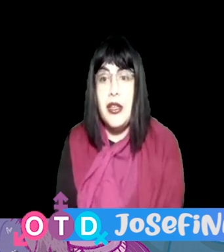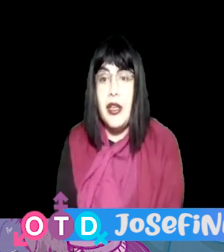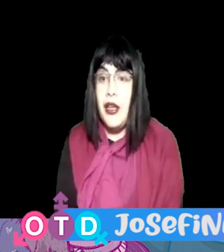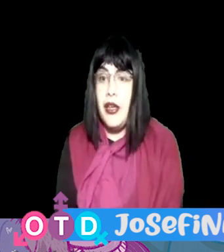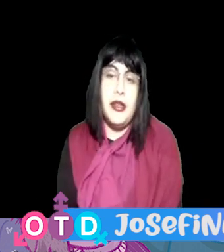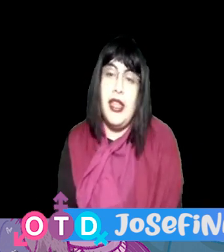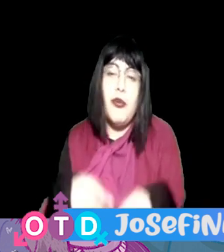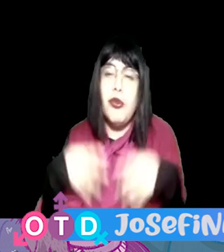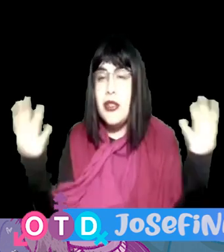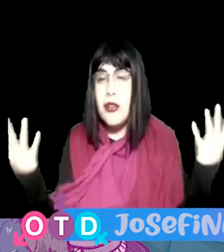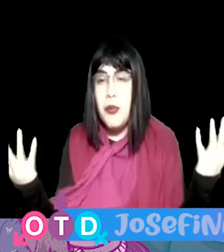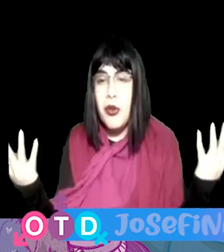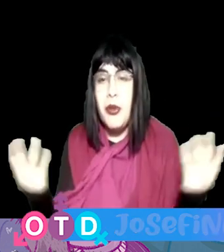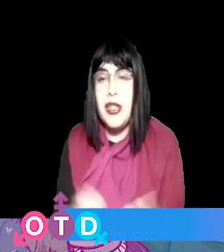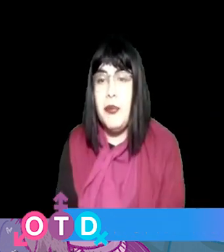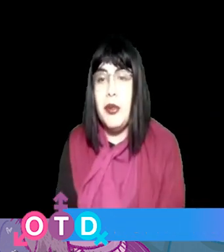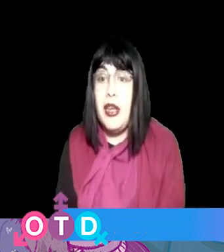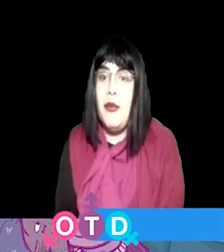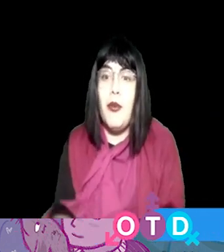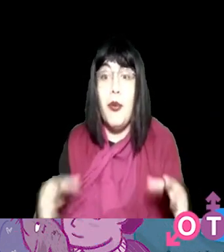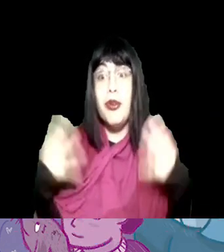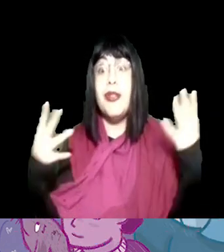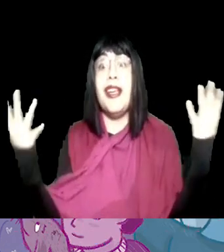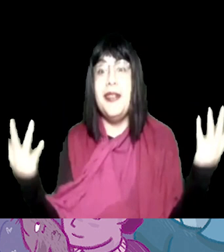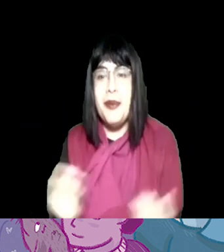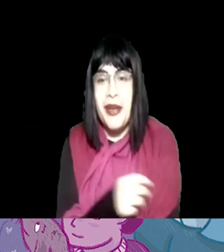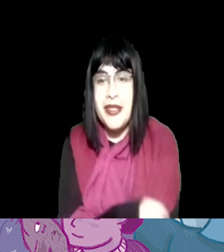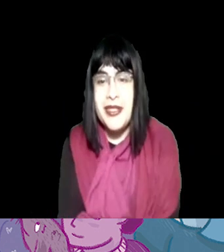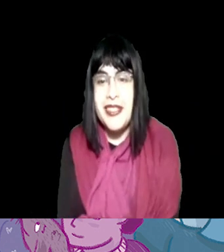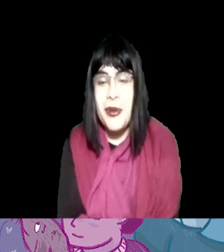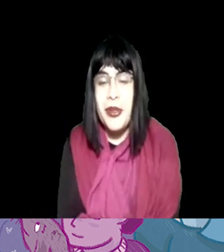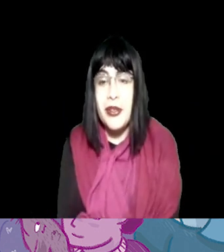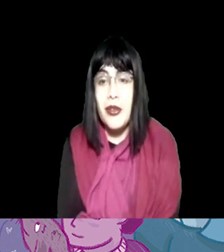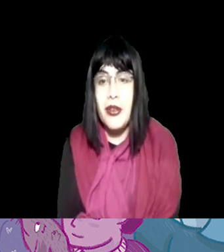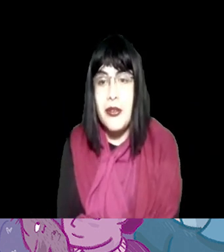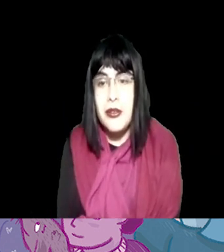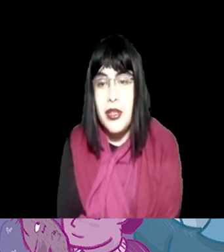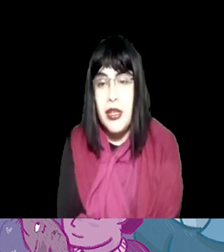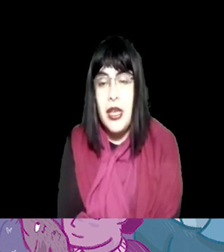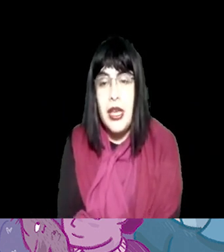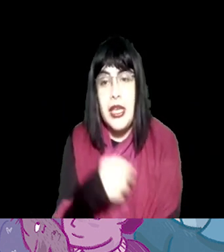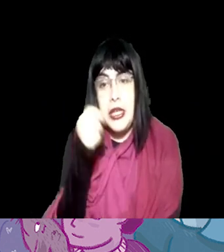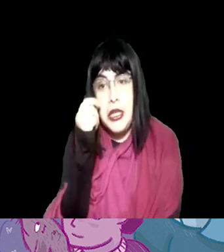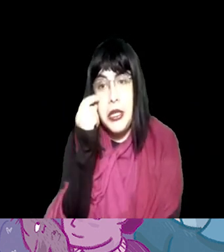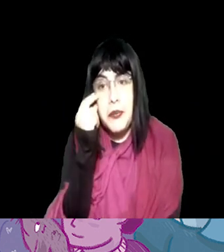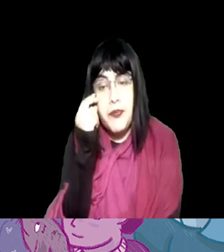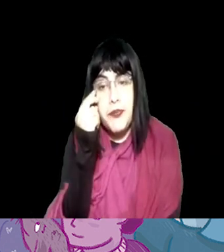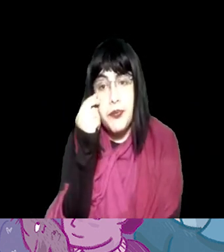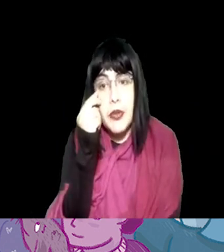importantes, quedaron muchas cosas por comentar, pero estaríamos como mucho rato en el programa si quisiéramos comentar todo lo que ha hecho OTD,